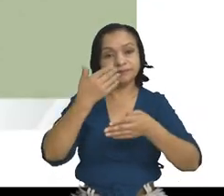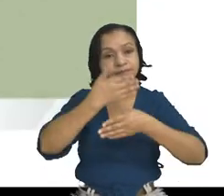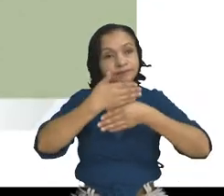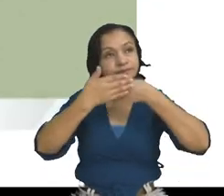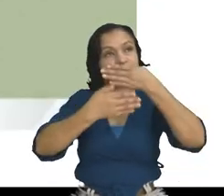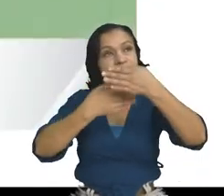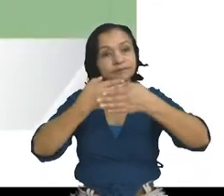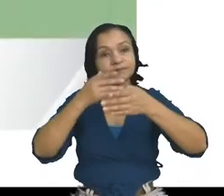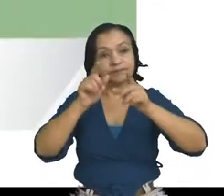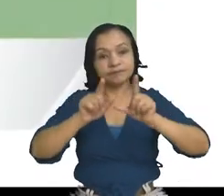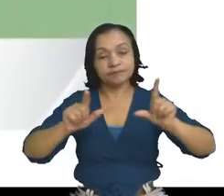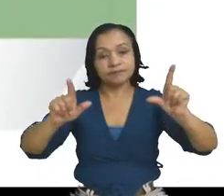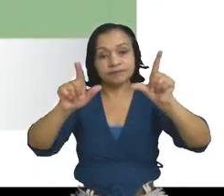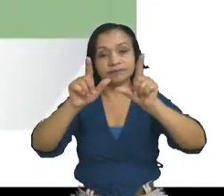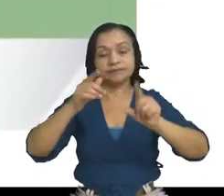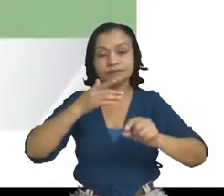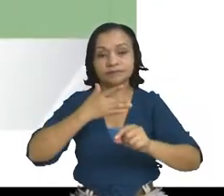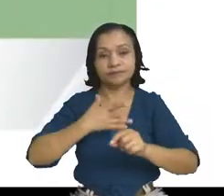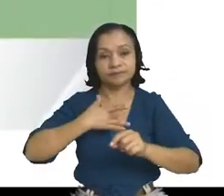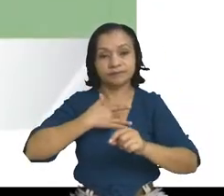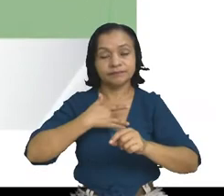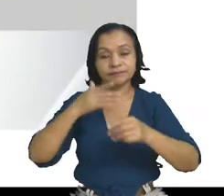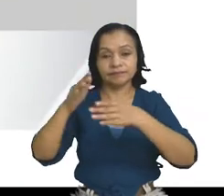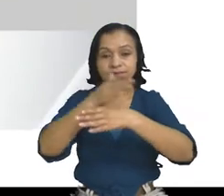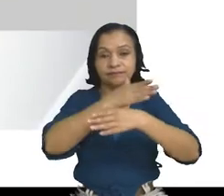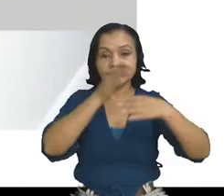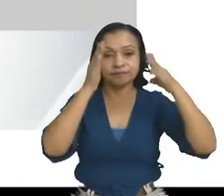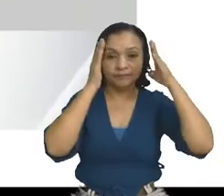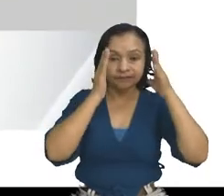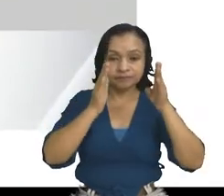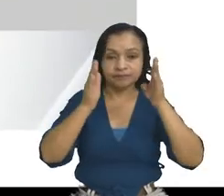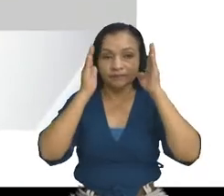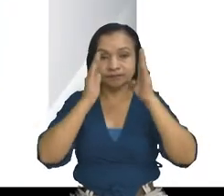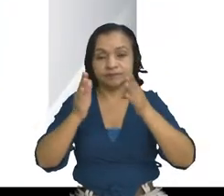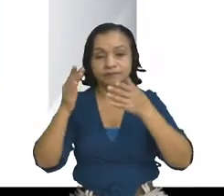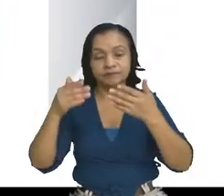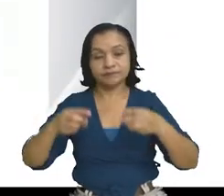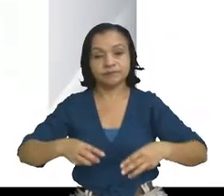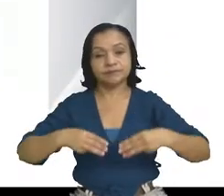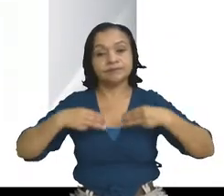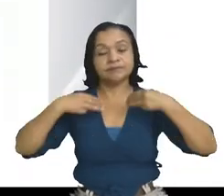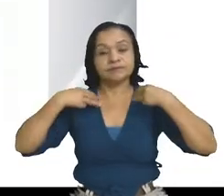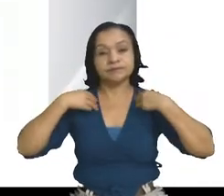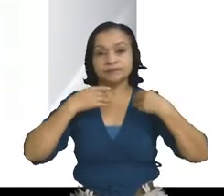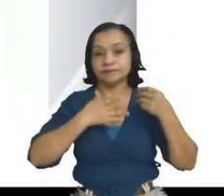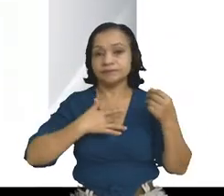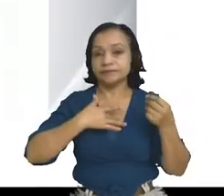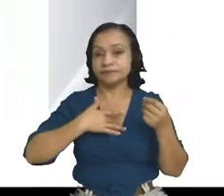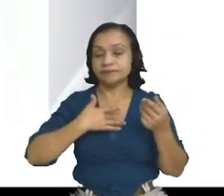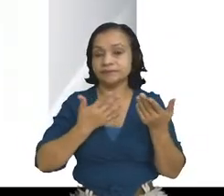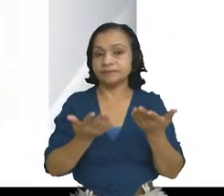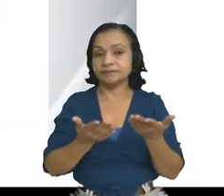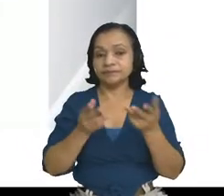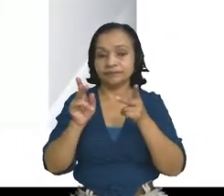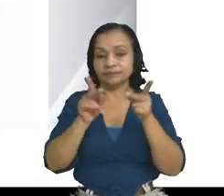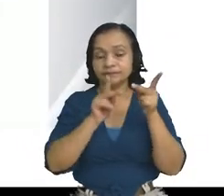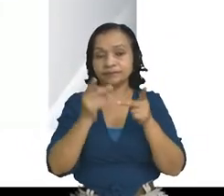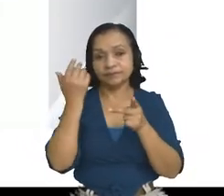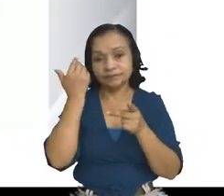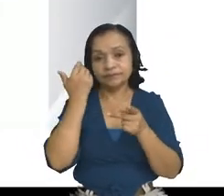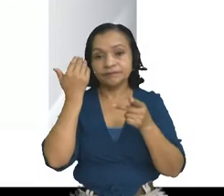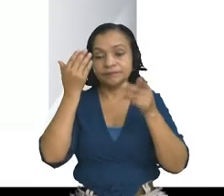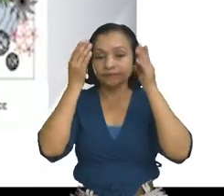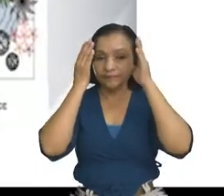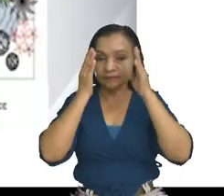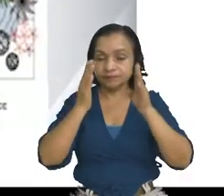garantizar esos espacios requeridos para todo el tipo de atención con los equipos modernos que se requieren para asegurar a nuestros pacientes la atención